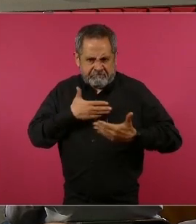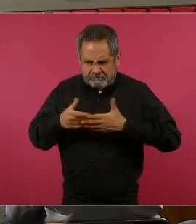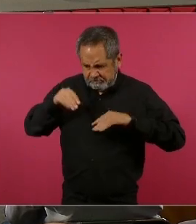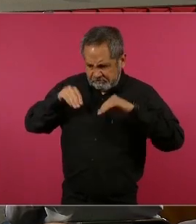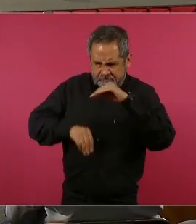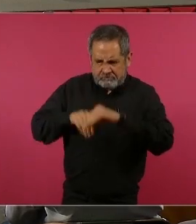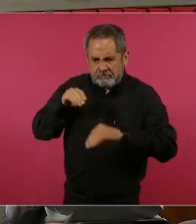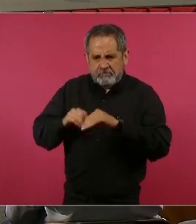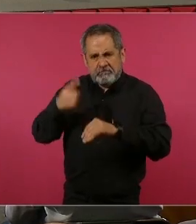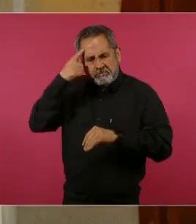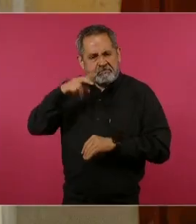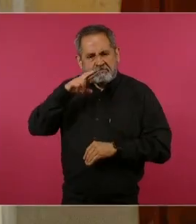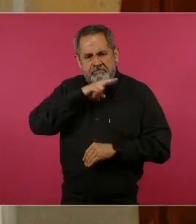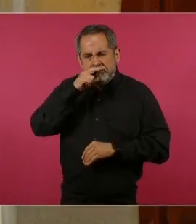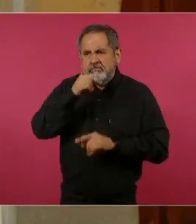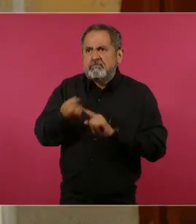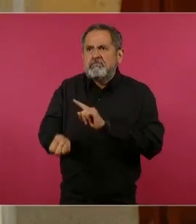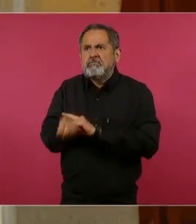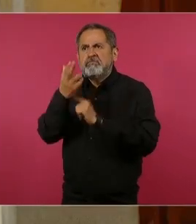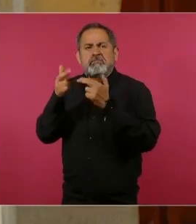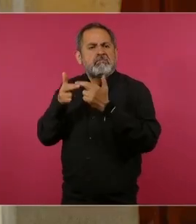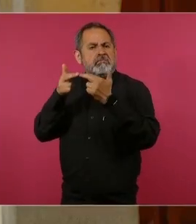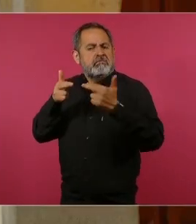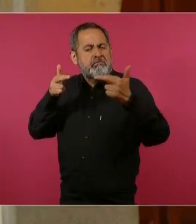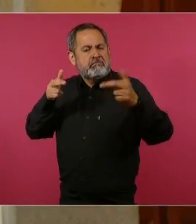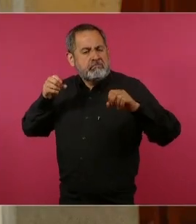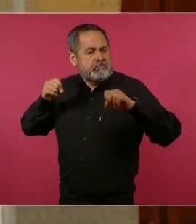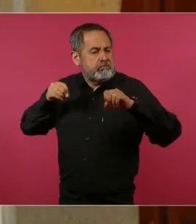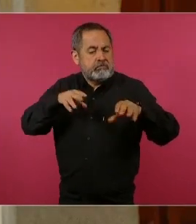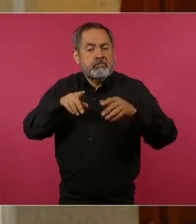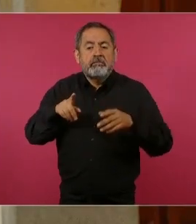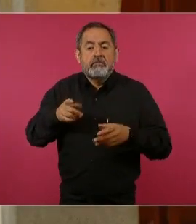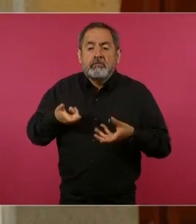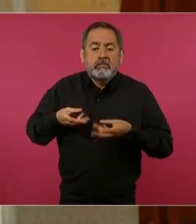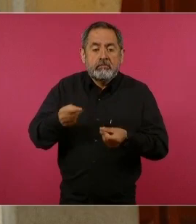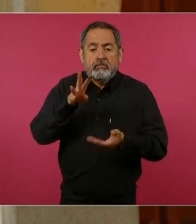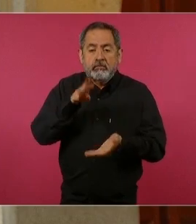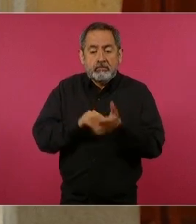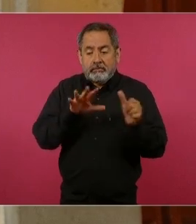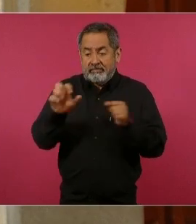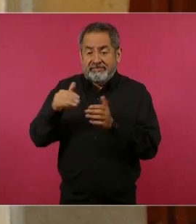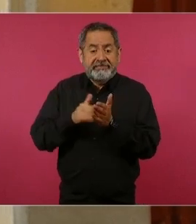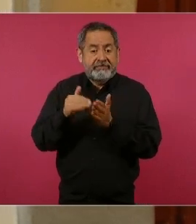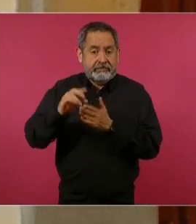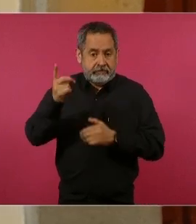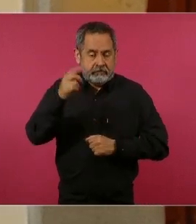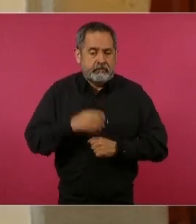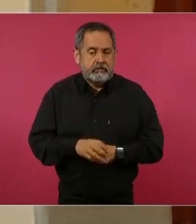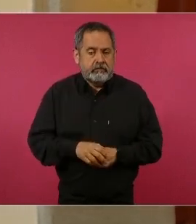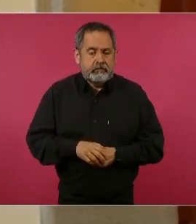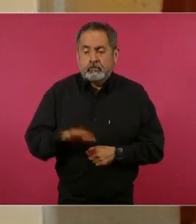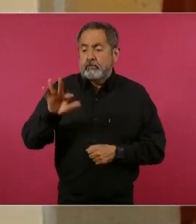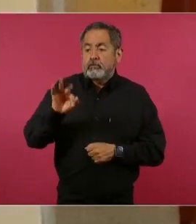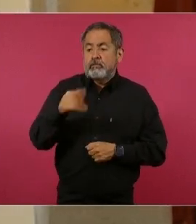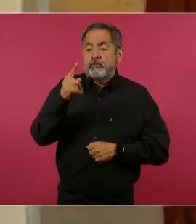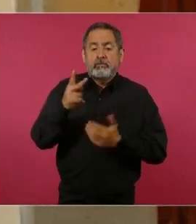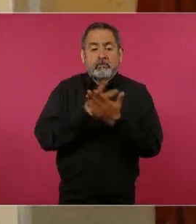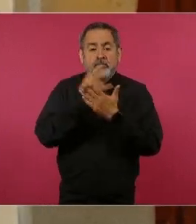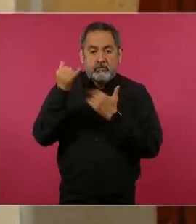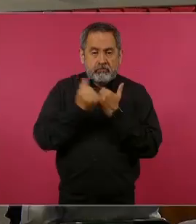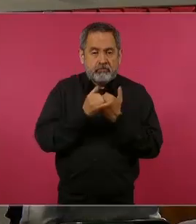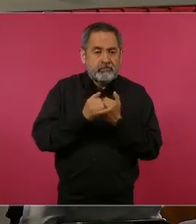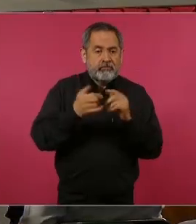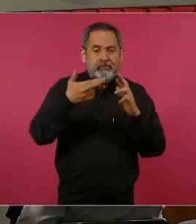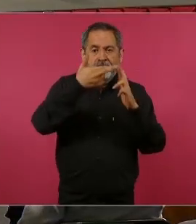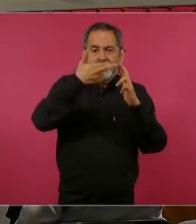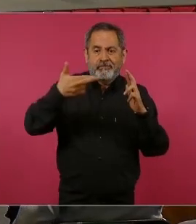la transmisión o el transporte de la energía, con una inversión de $4,600 millones. 41 proyectos de distribución, que es el desarrollo